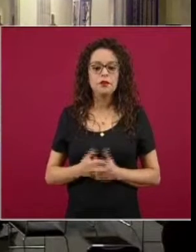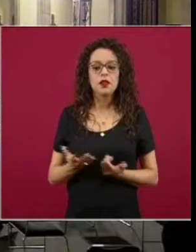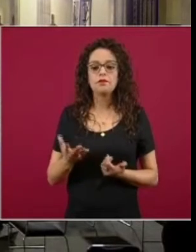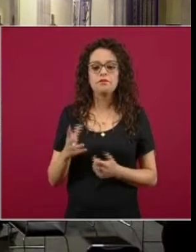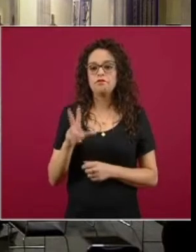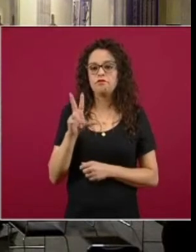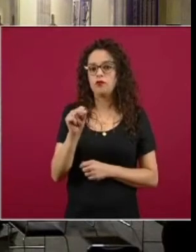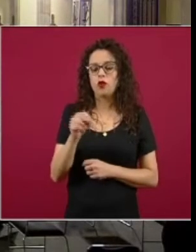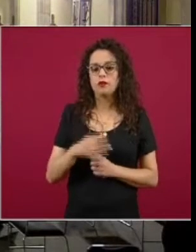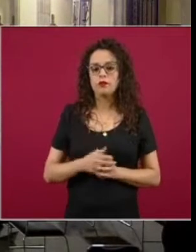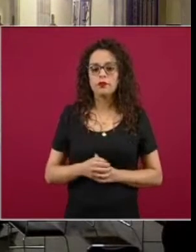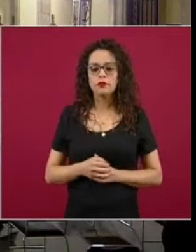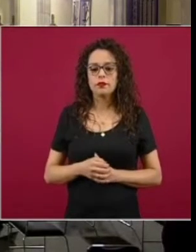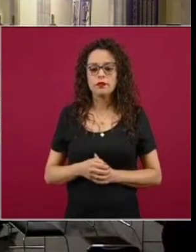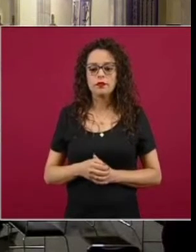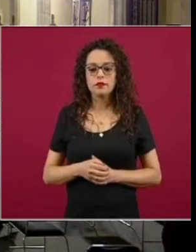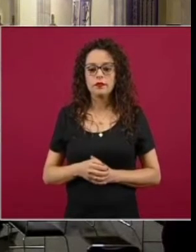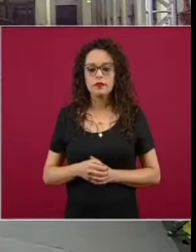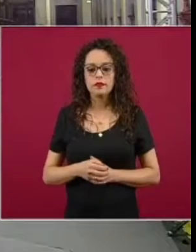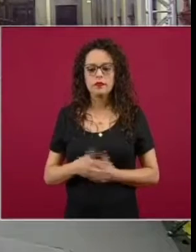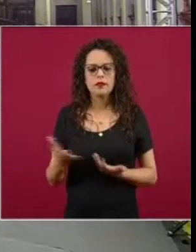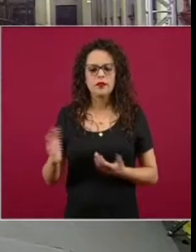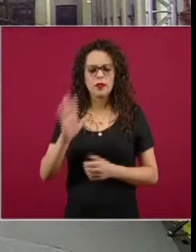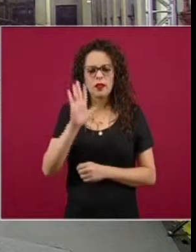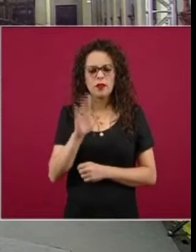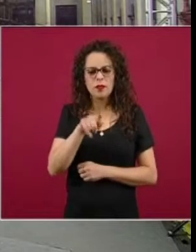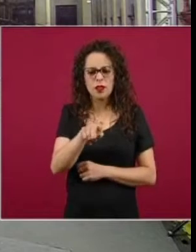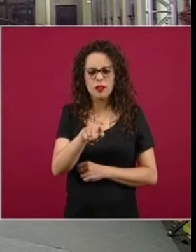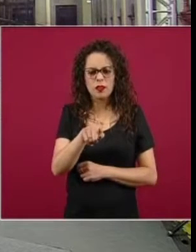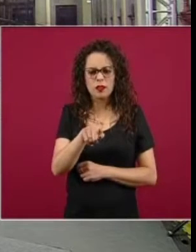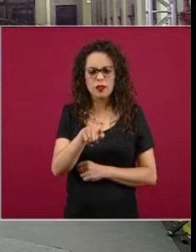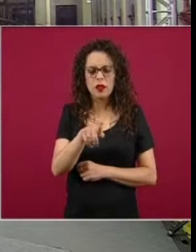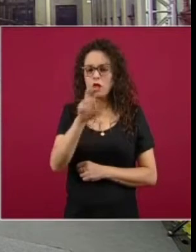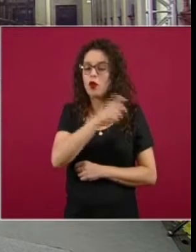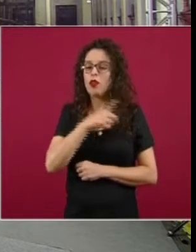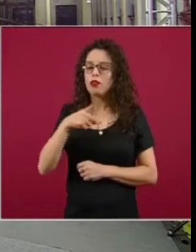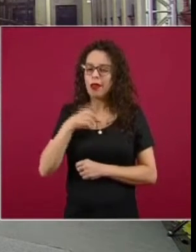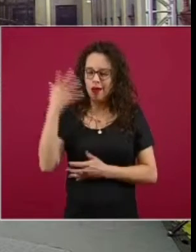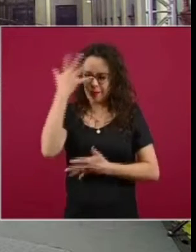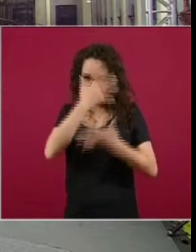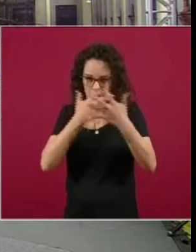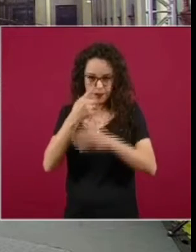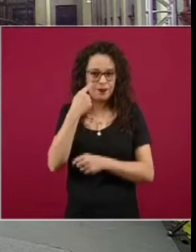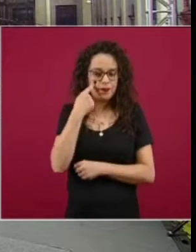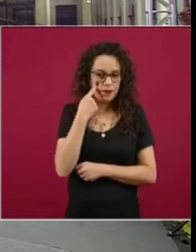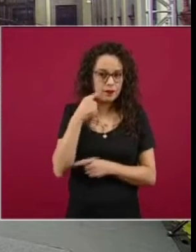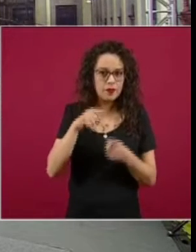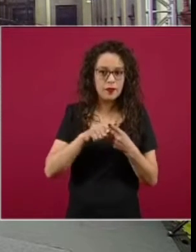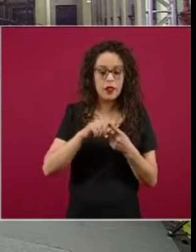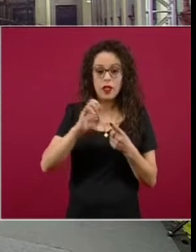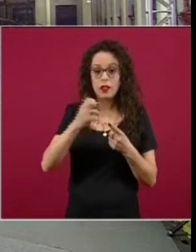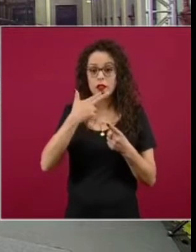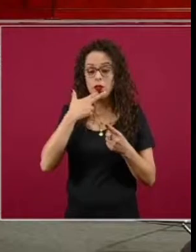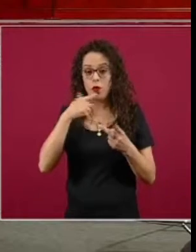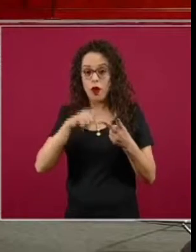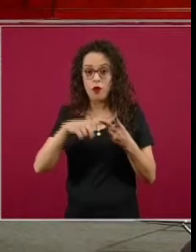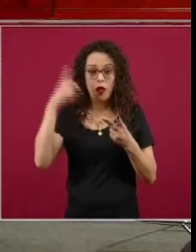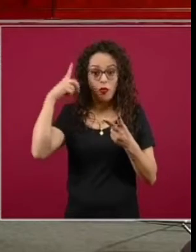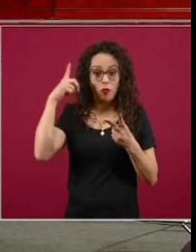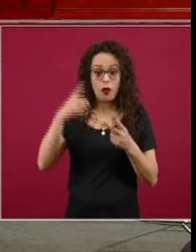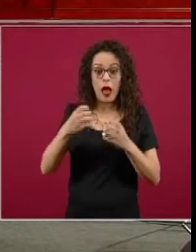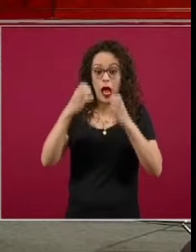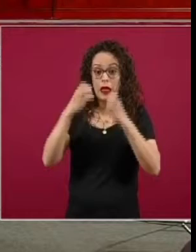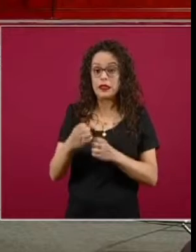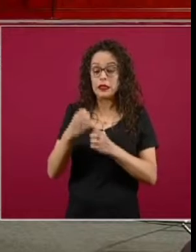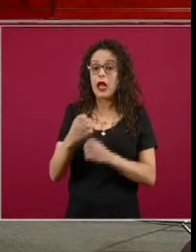Sí, creo que el planteamiento es útil también para que no haya confusión. Chihuahua y Durango estaban en rojo en la emisión previa del